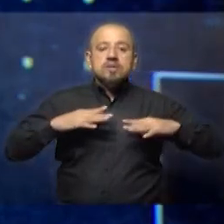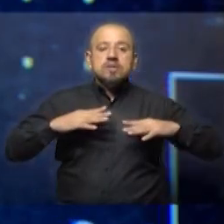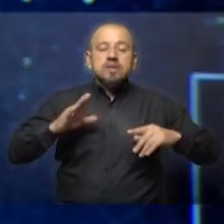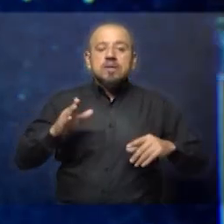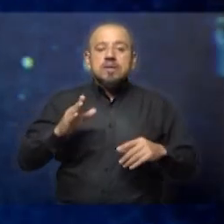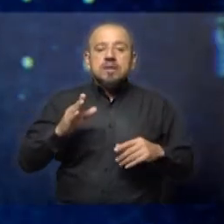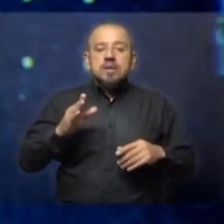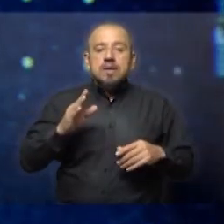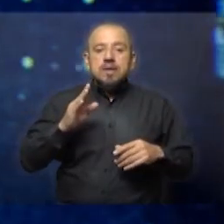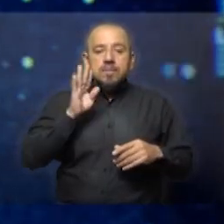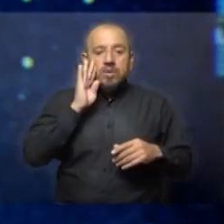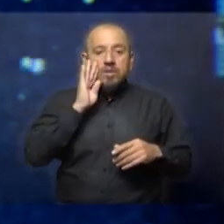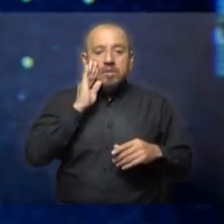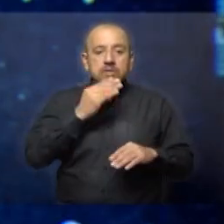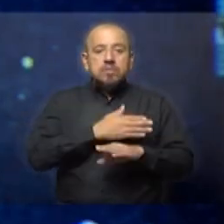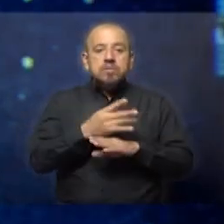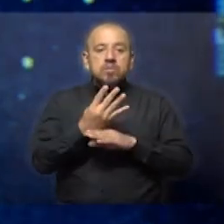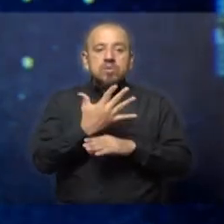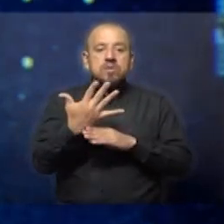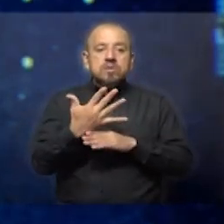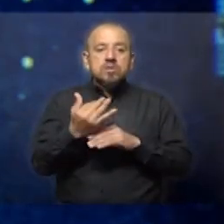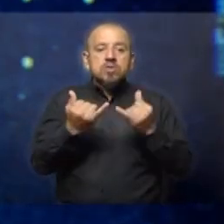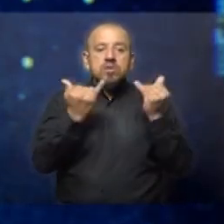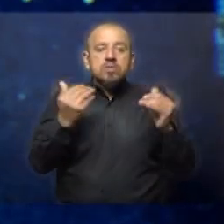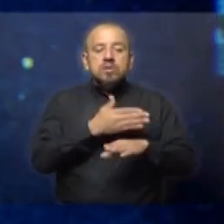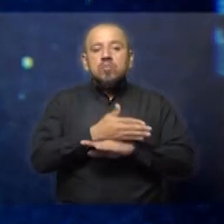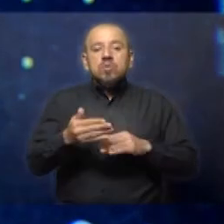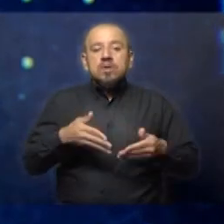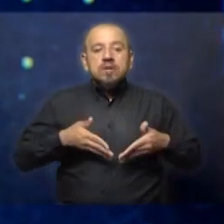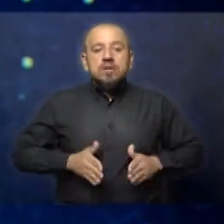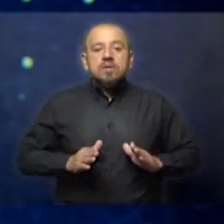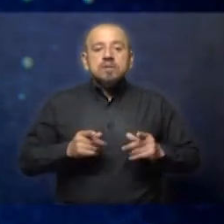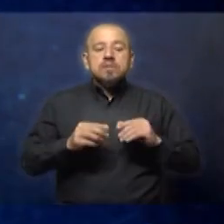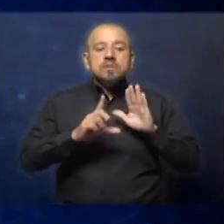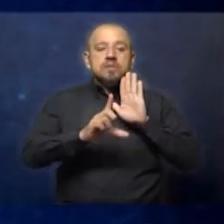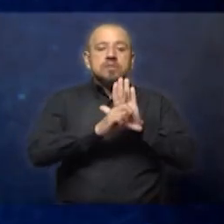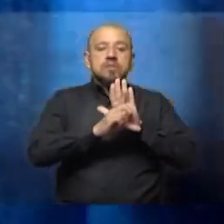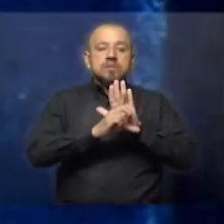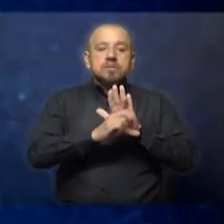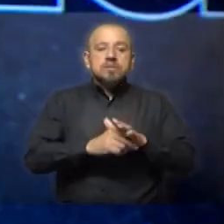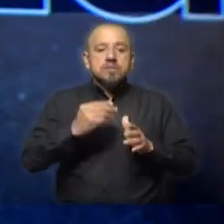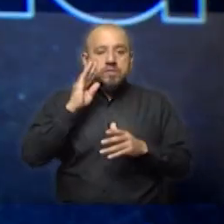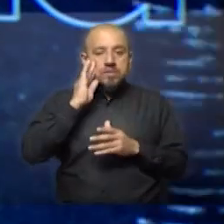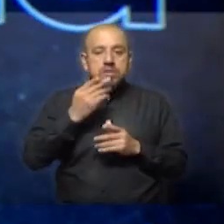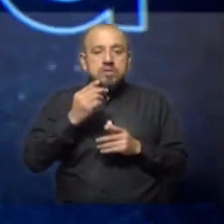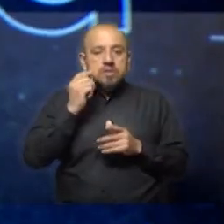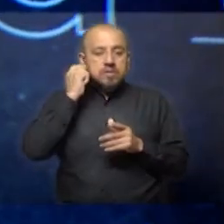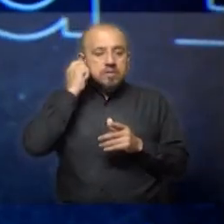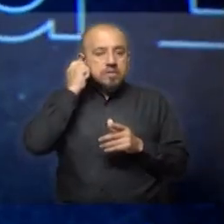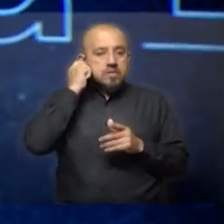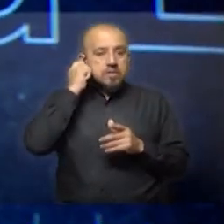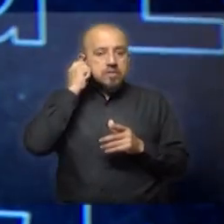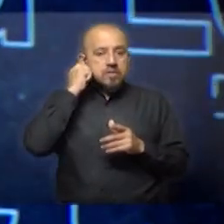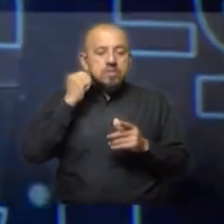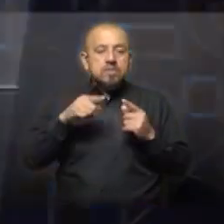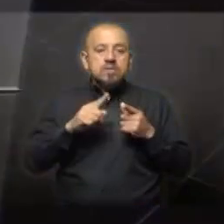tener 45 días después del parto y tener un subsidio además no eso es la ley favoreciendo o reconociendo no esta